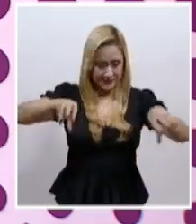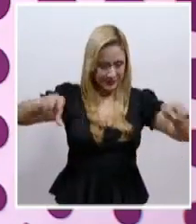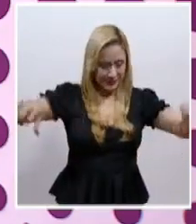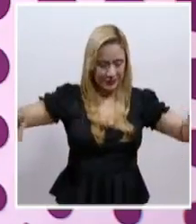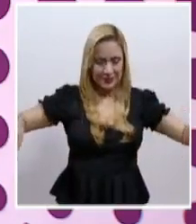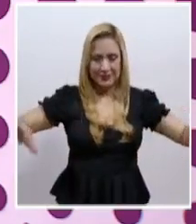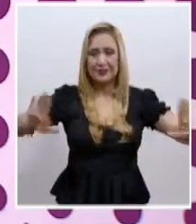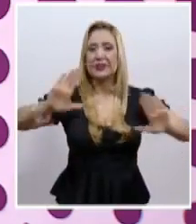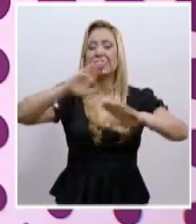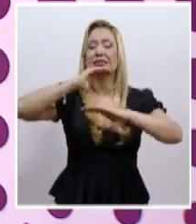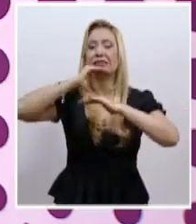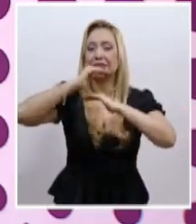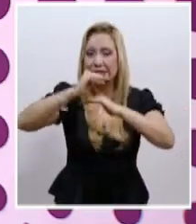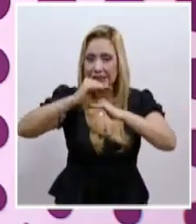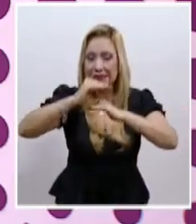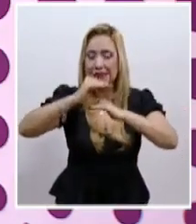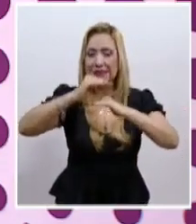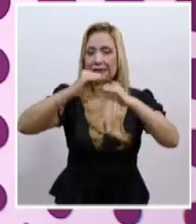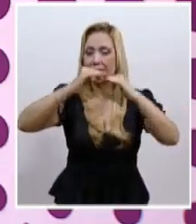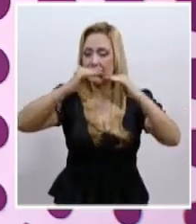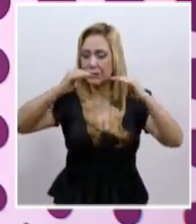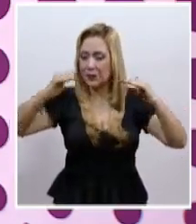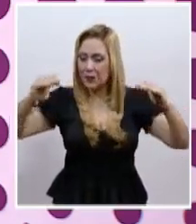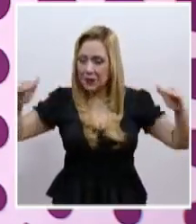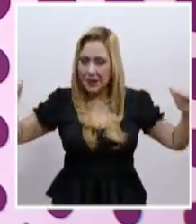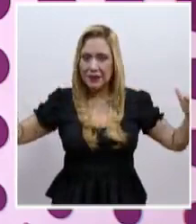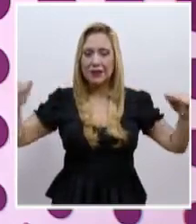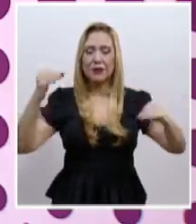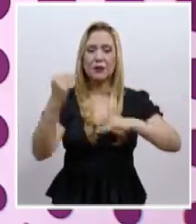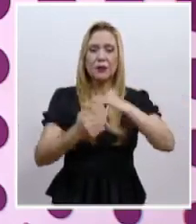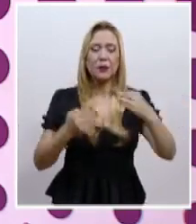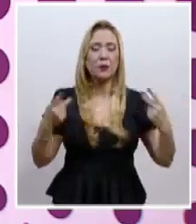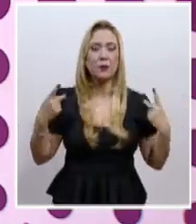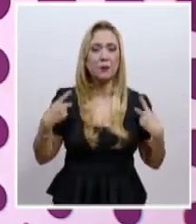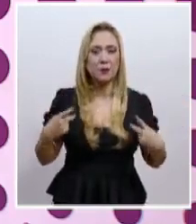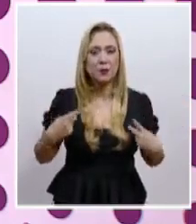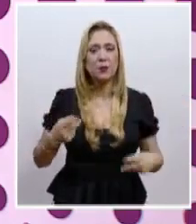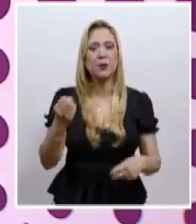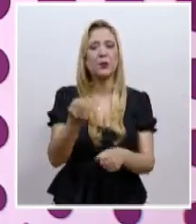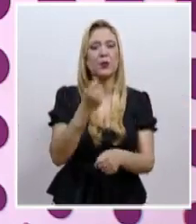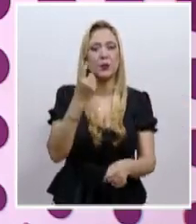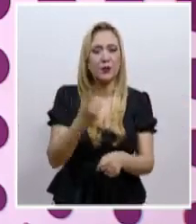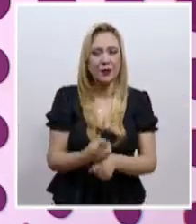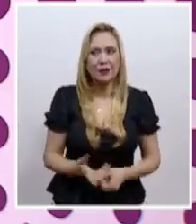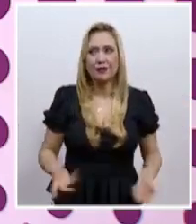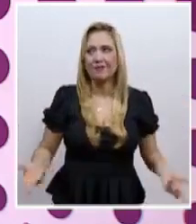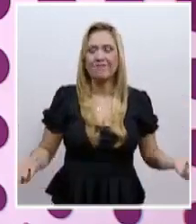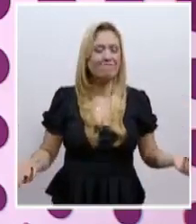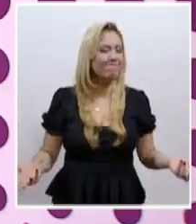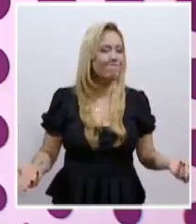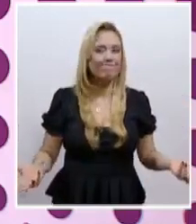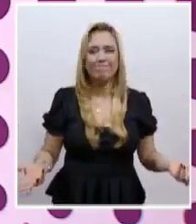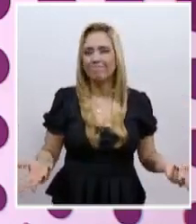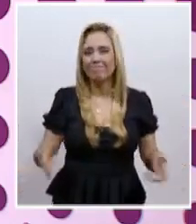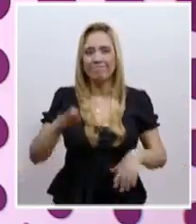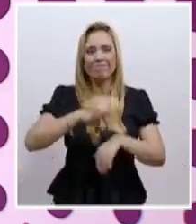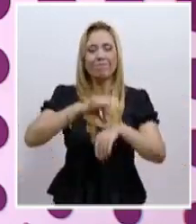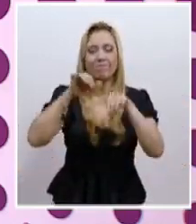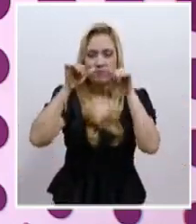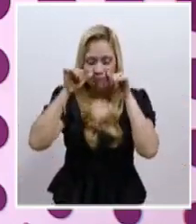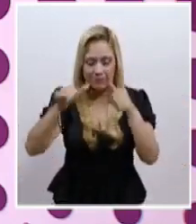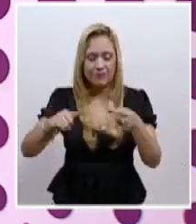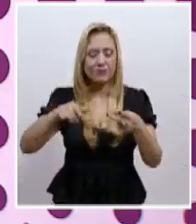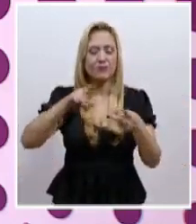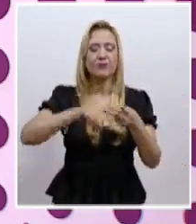piso mínimo igual para todas las personas de oportunidades en cuestión de salud, en cuestión del